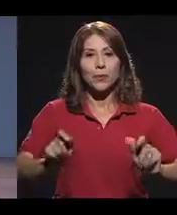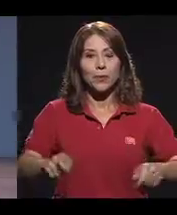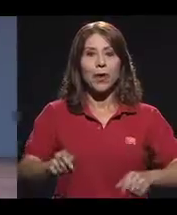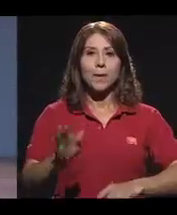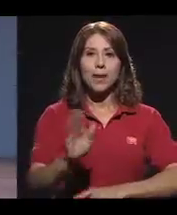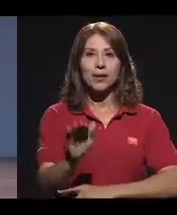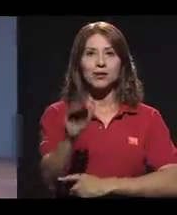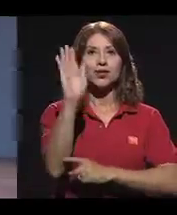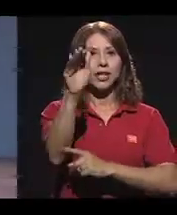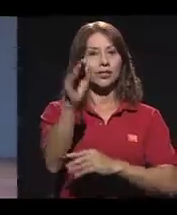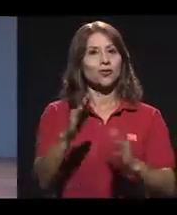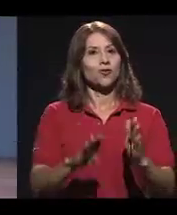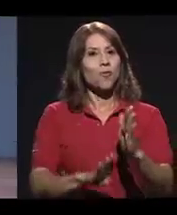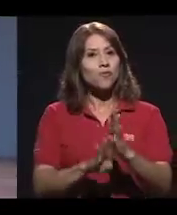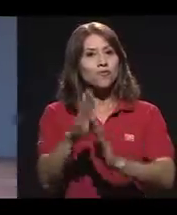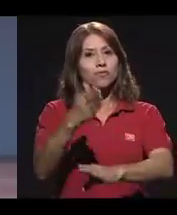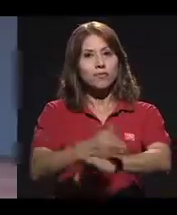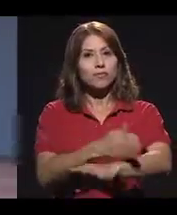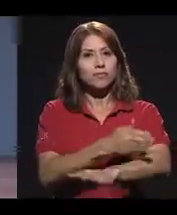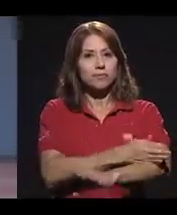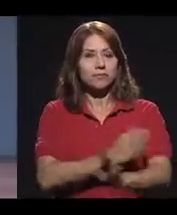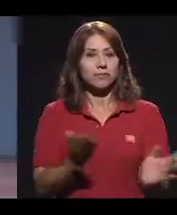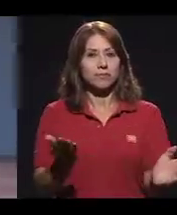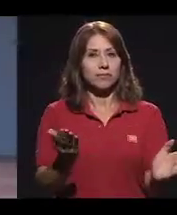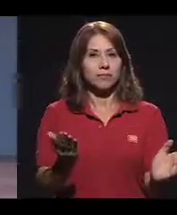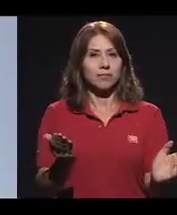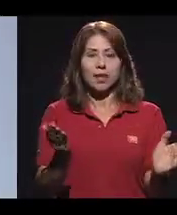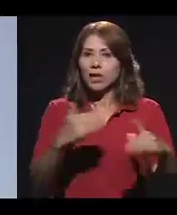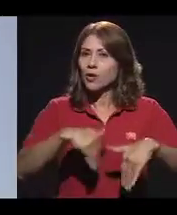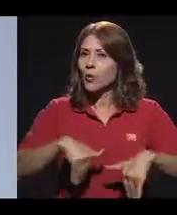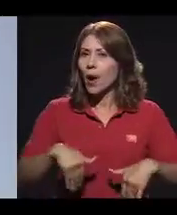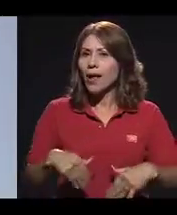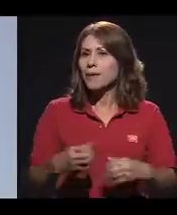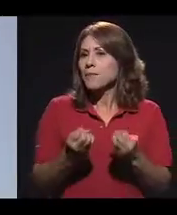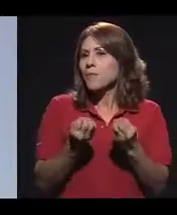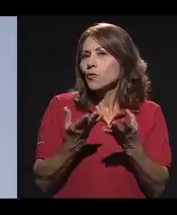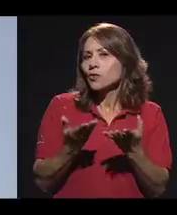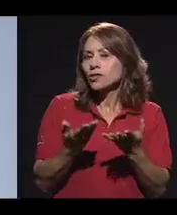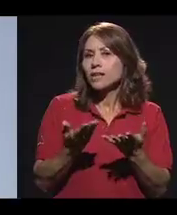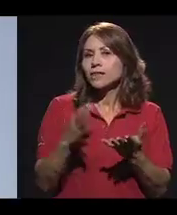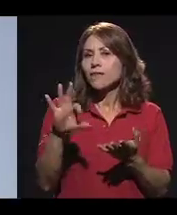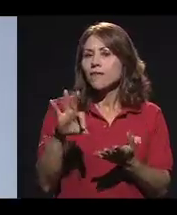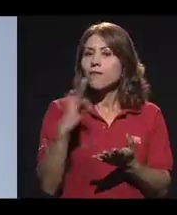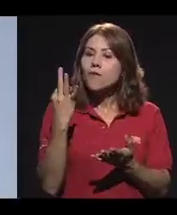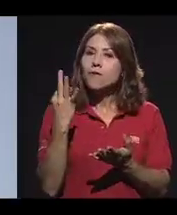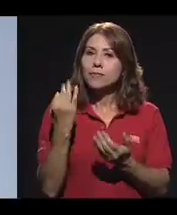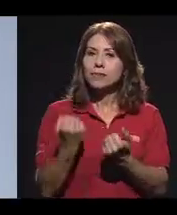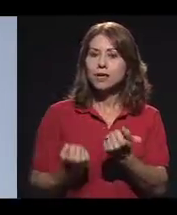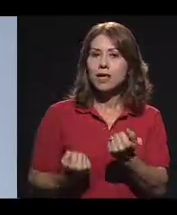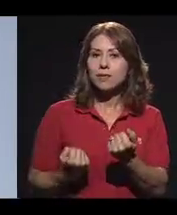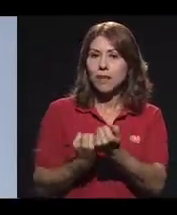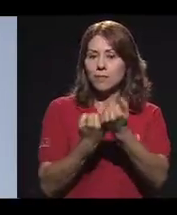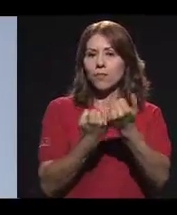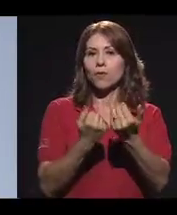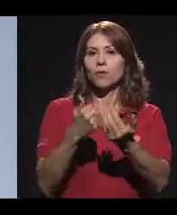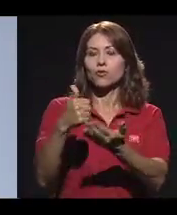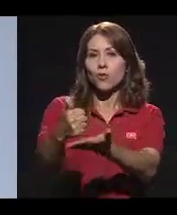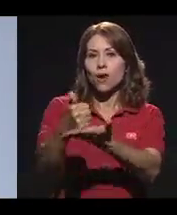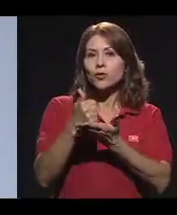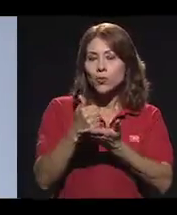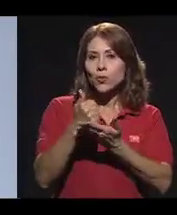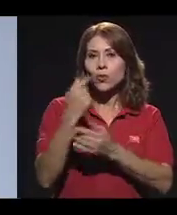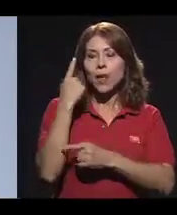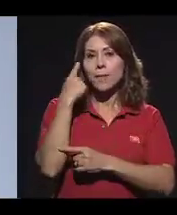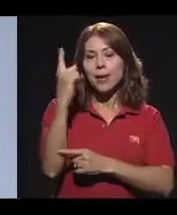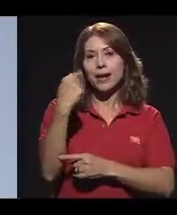como muchos recursos así de ayuda para uno trasladarse al lugar donde se va a llevar a cabo